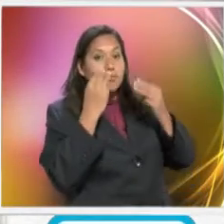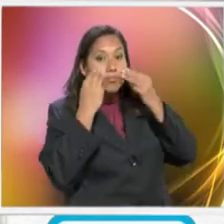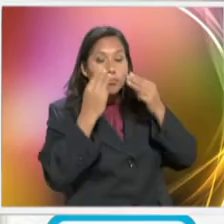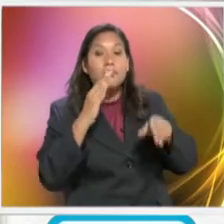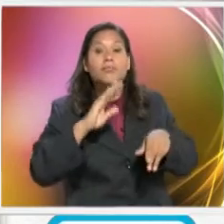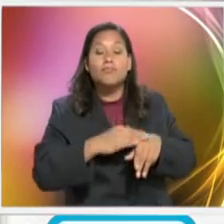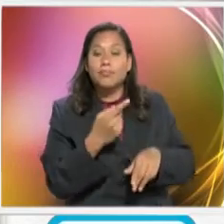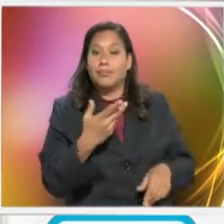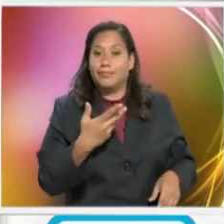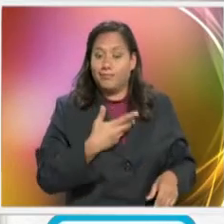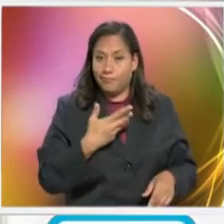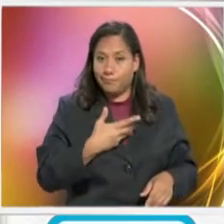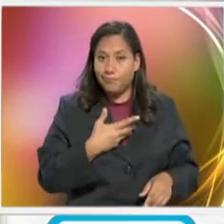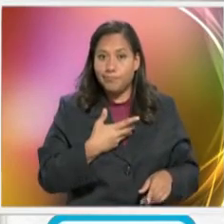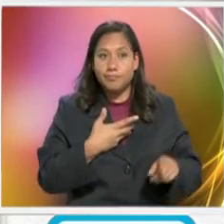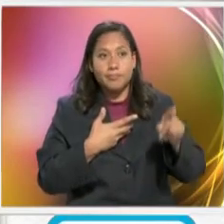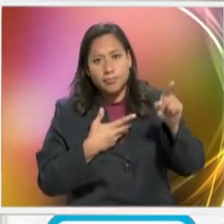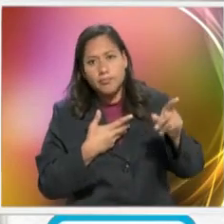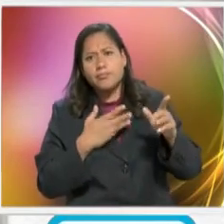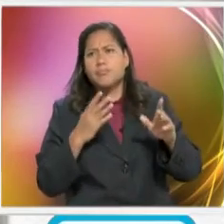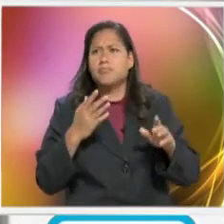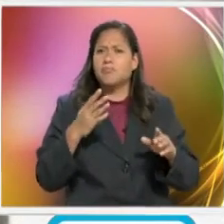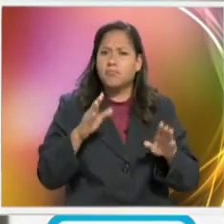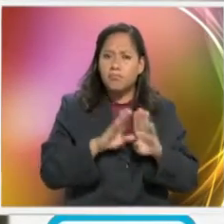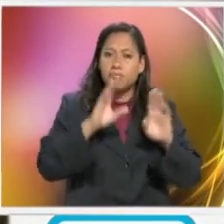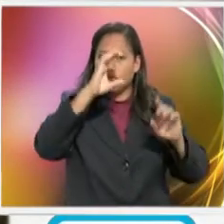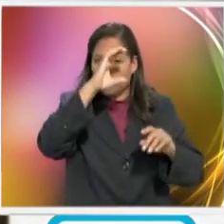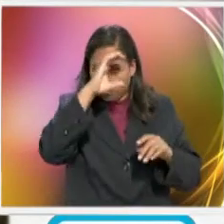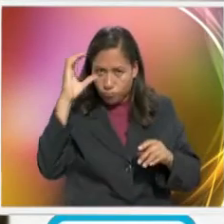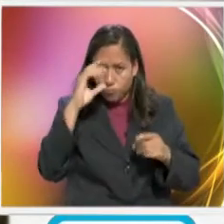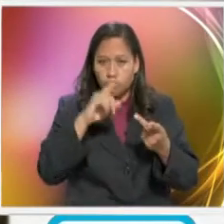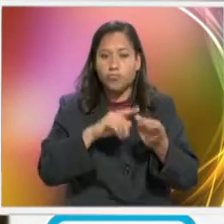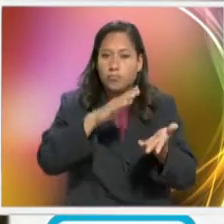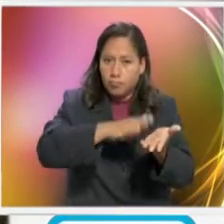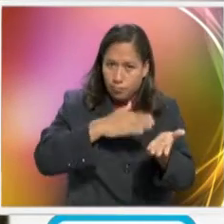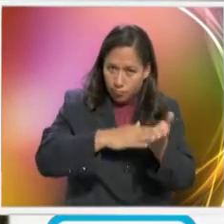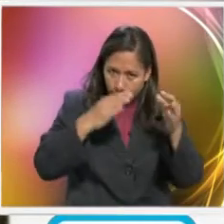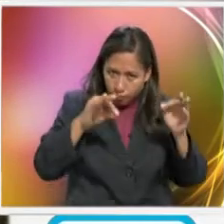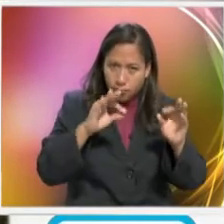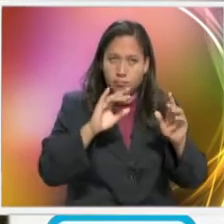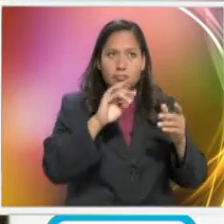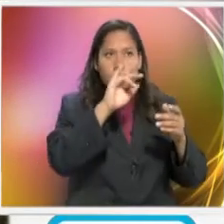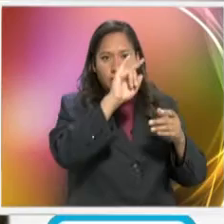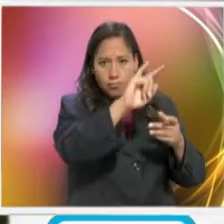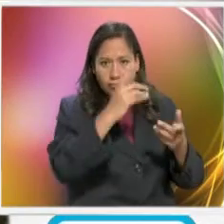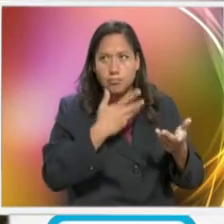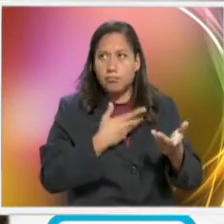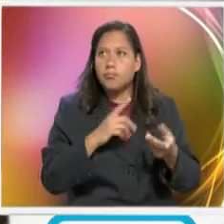muestra porque tenemos entre fotografías, documentos,